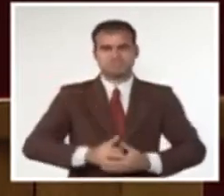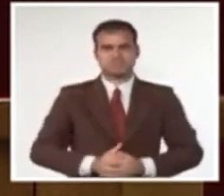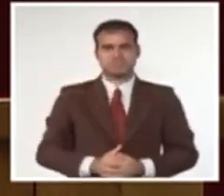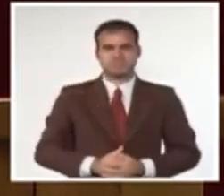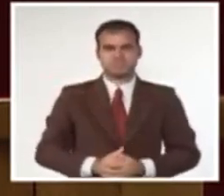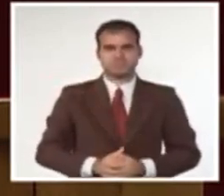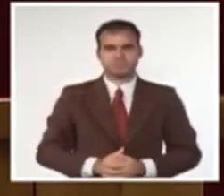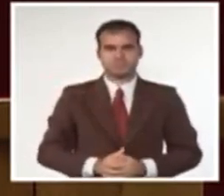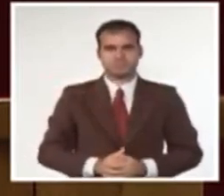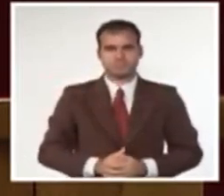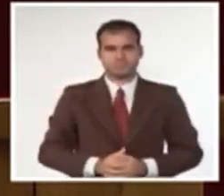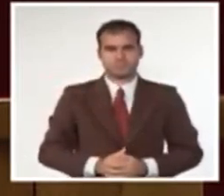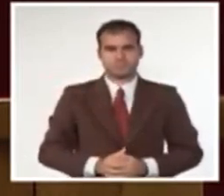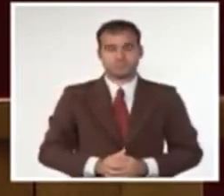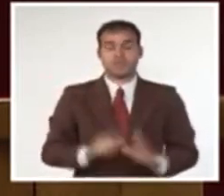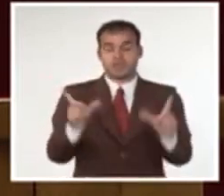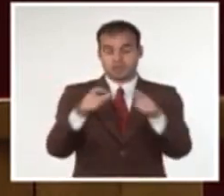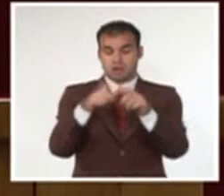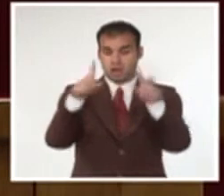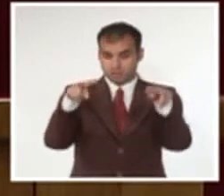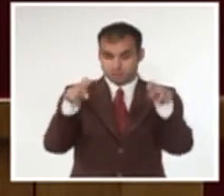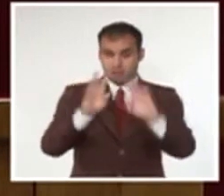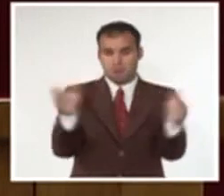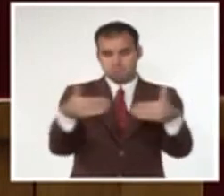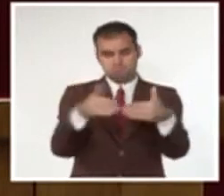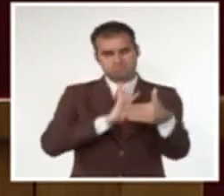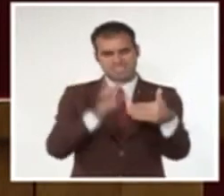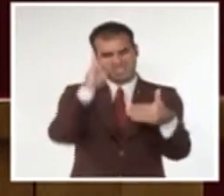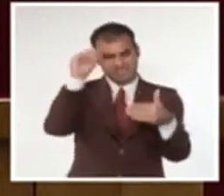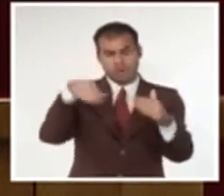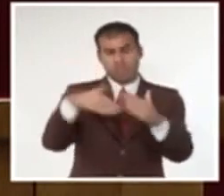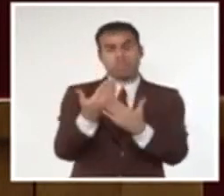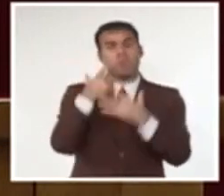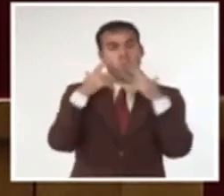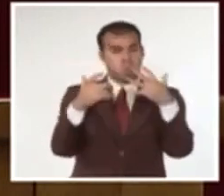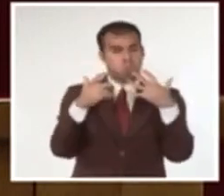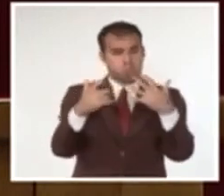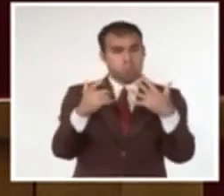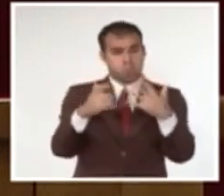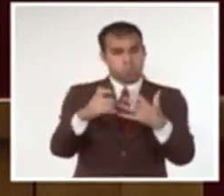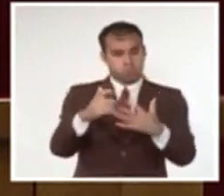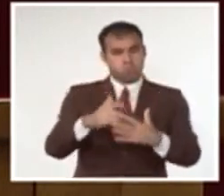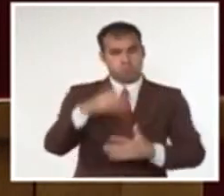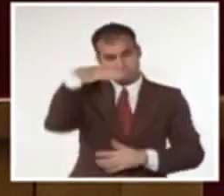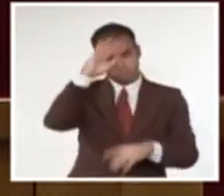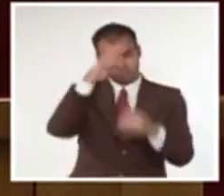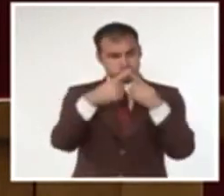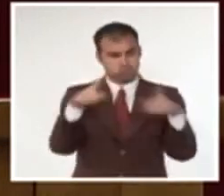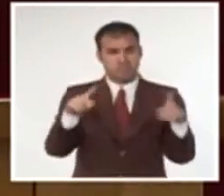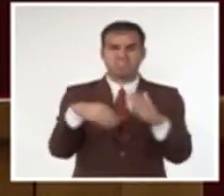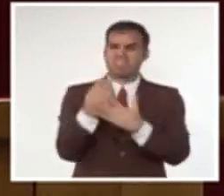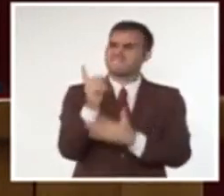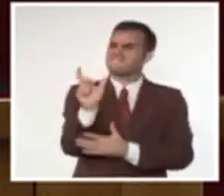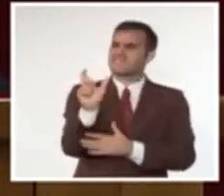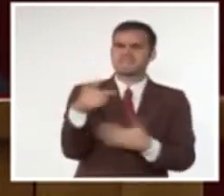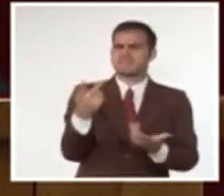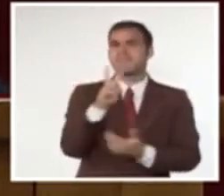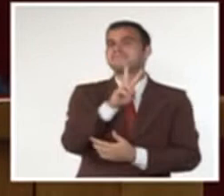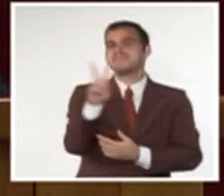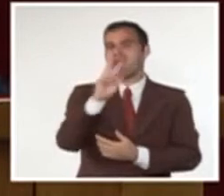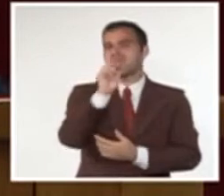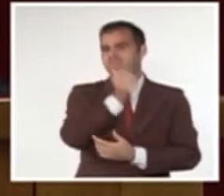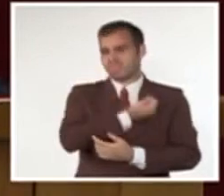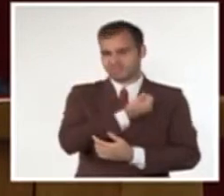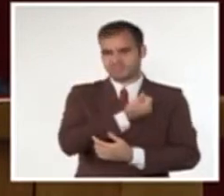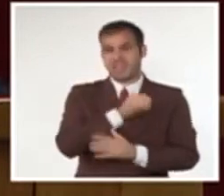Concluimos esta legislatura en un día de extraordinaria significación para Cuba. 22 de diciembre, Día